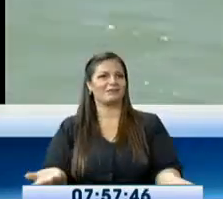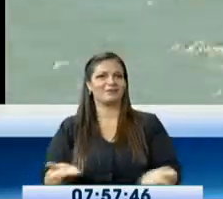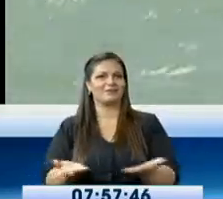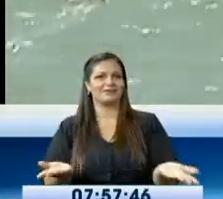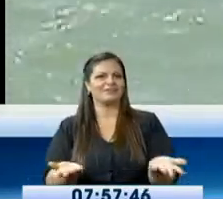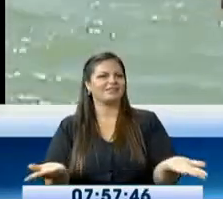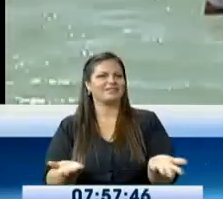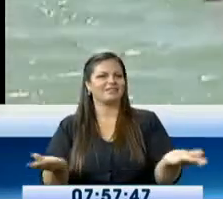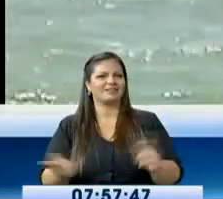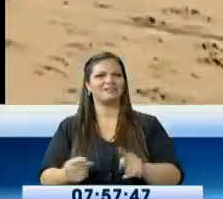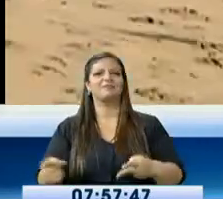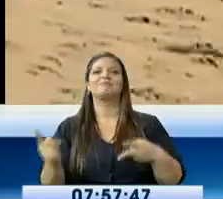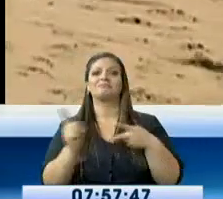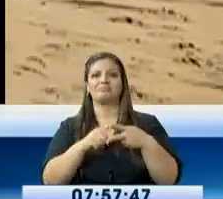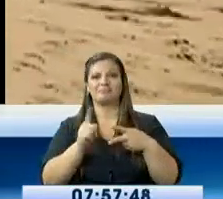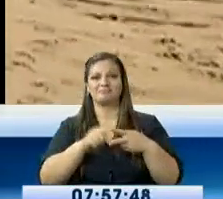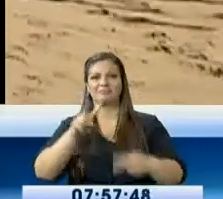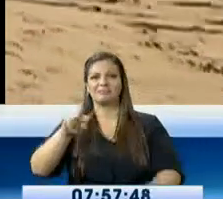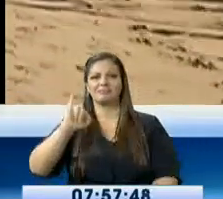opciones tradicionales.